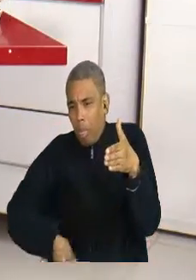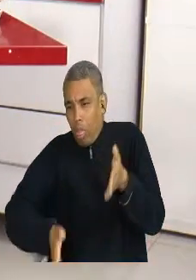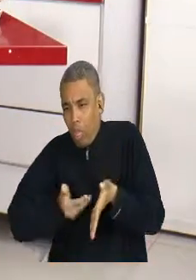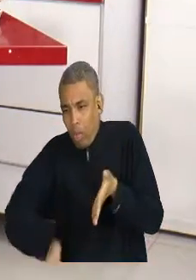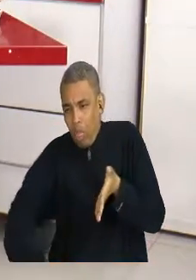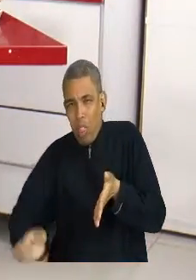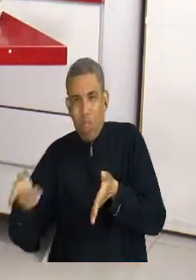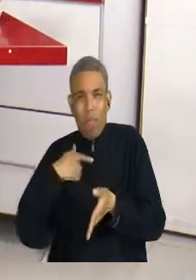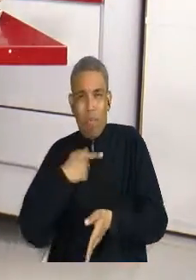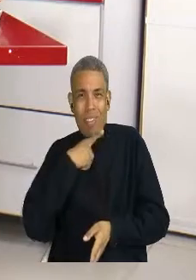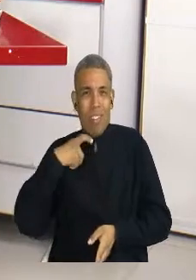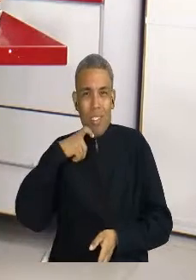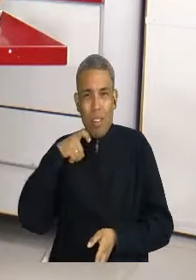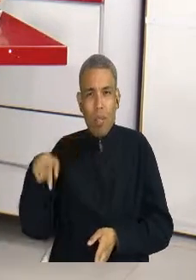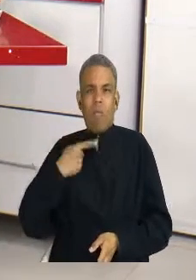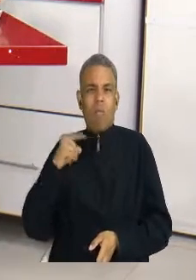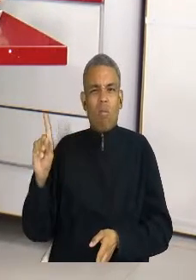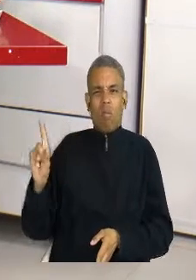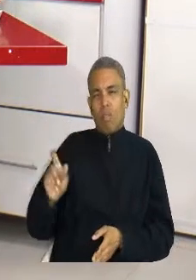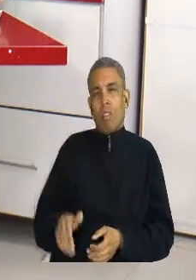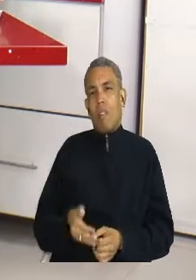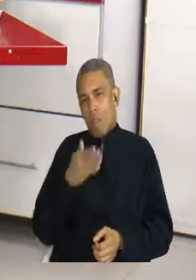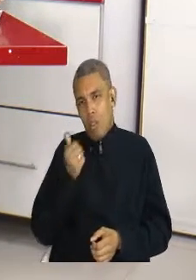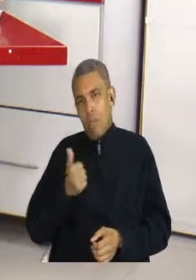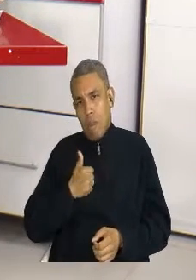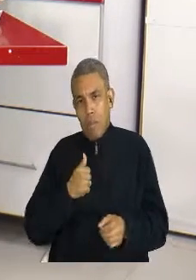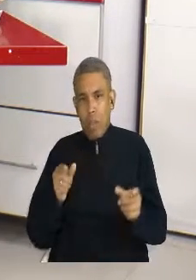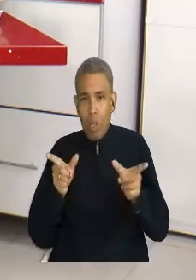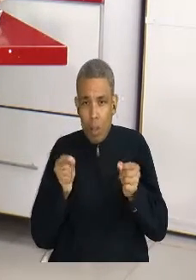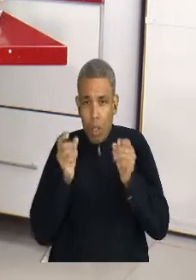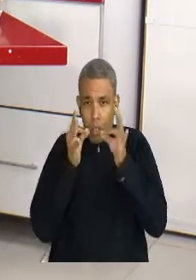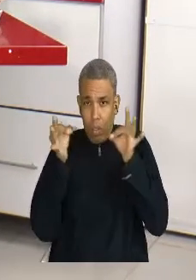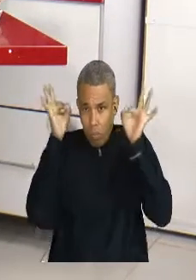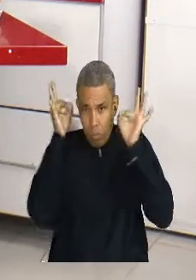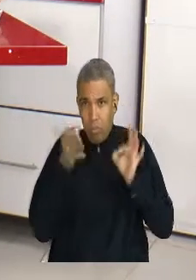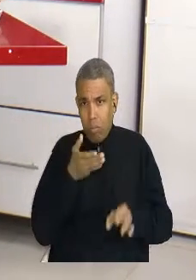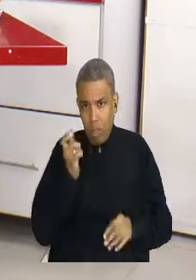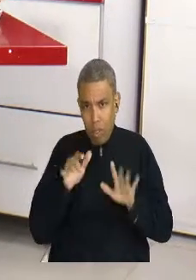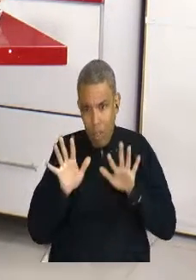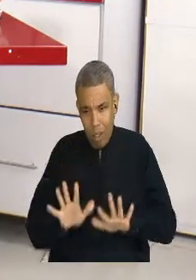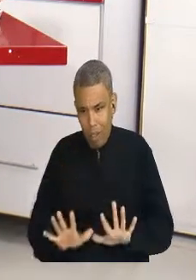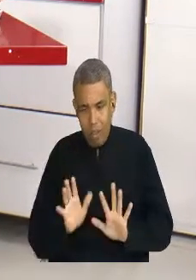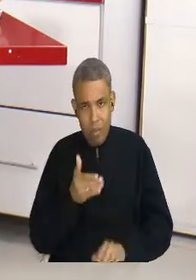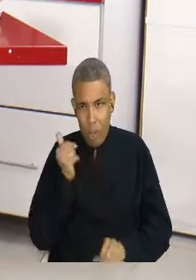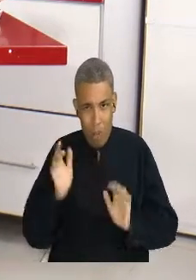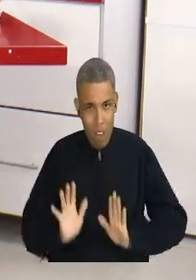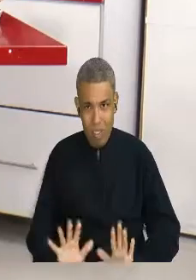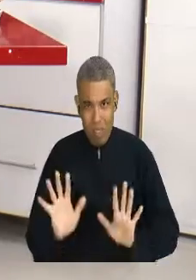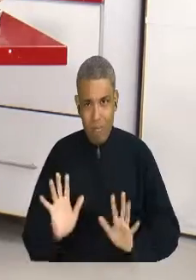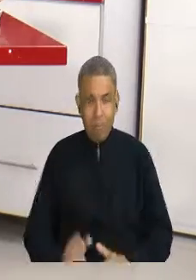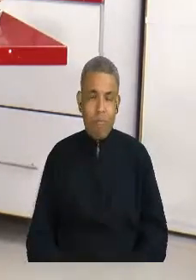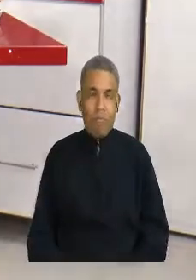unas bolsitas que tengo. Y yo vuelvo y le doy vuelta a los langostinos que tenemos aquí. Listo. Cruditos.